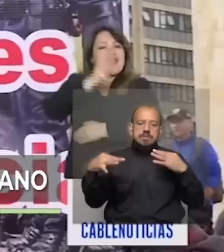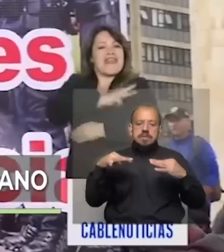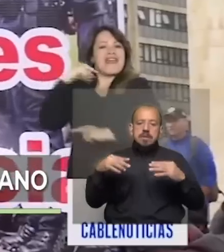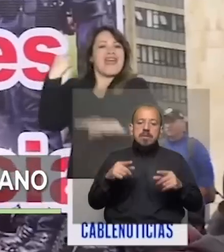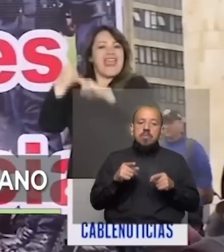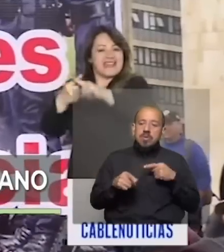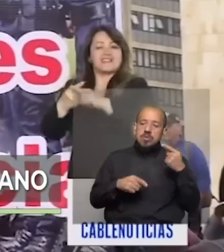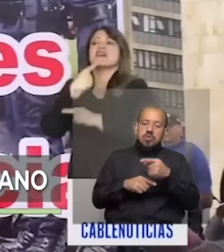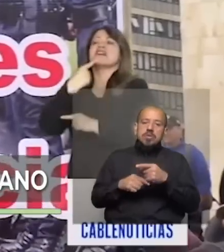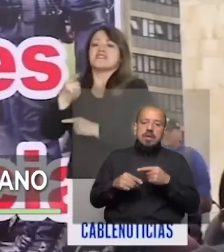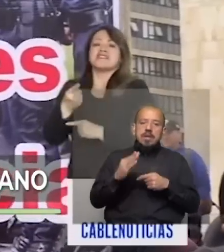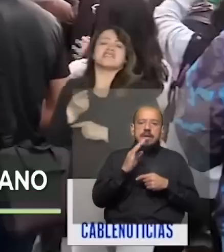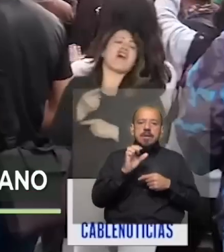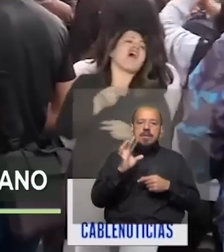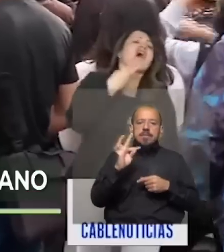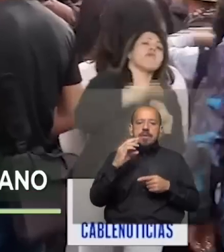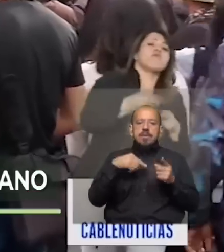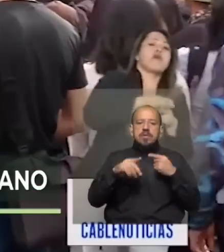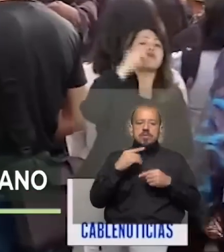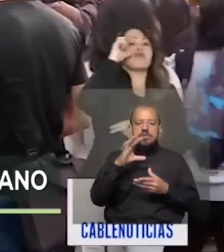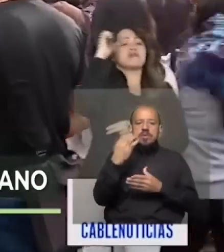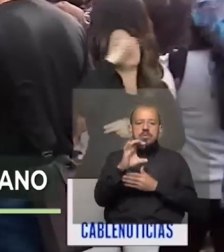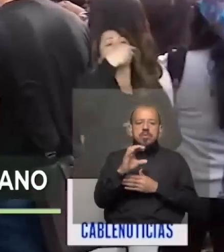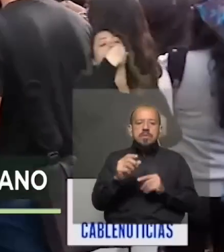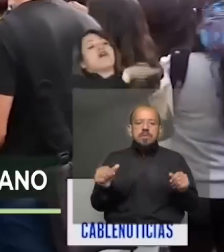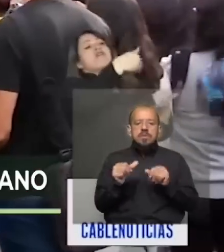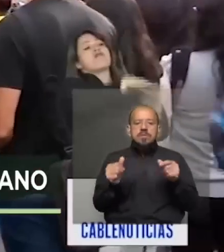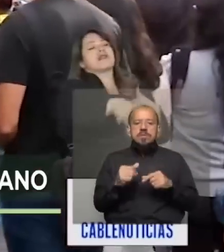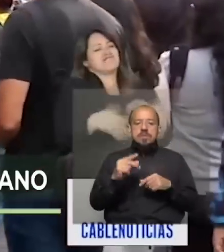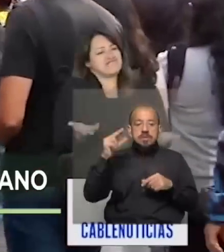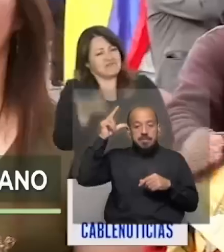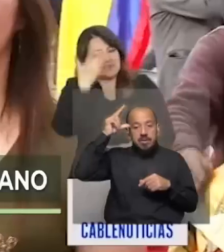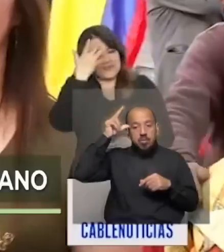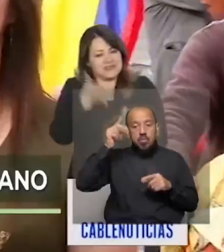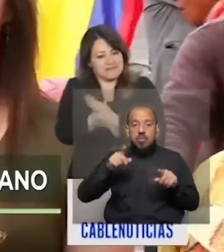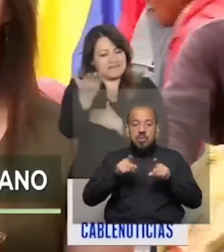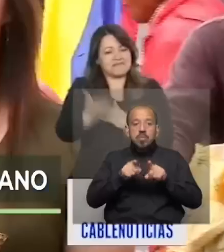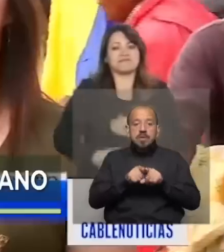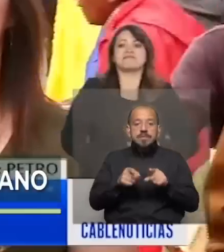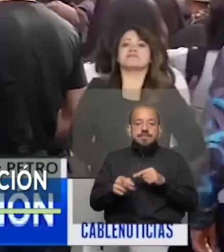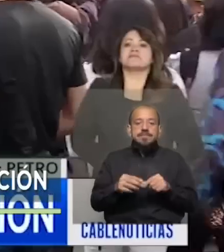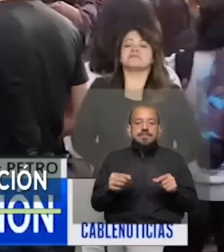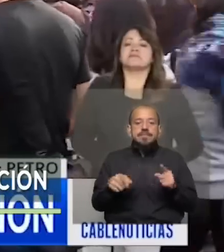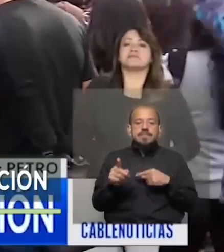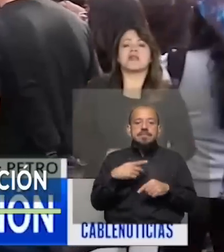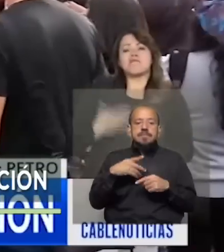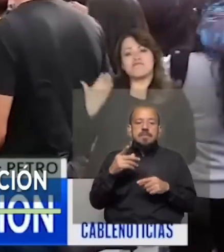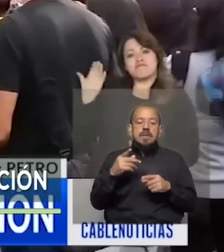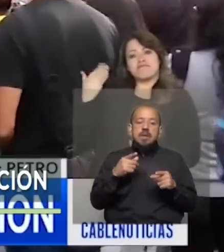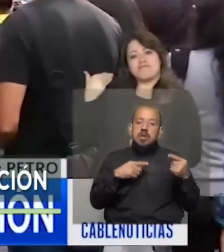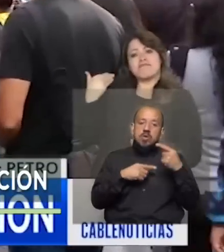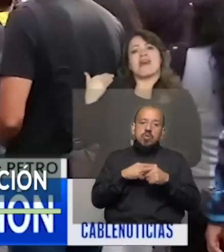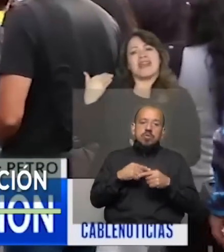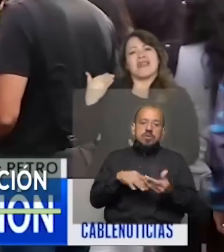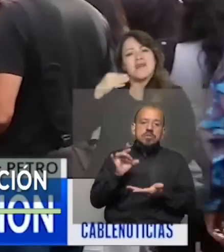defenestrar a Petro y aseguró que la oposición en Colombia Está siguiendo los pasos de Perú en referencia a la destitución que ejecutó el congreso peruano contra